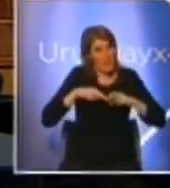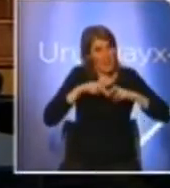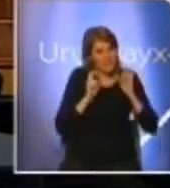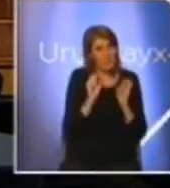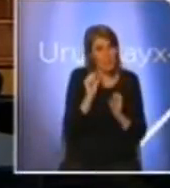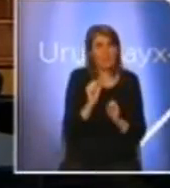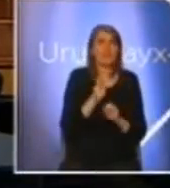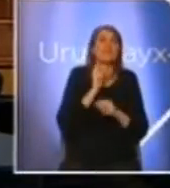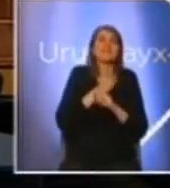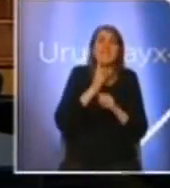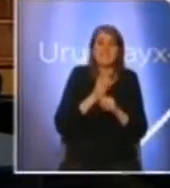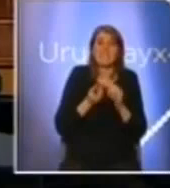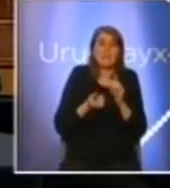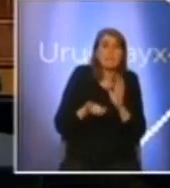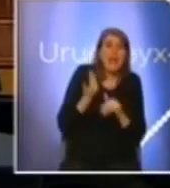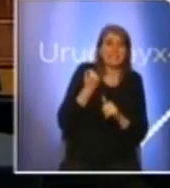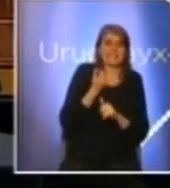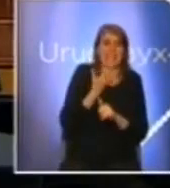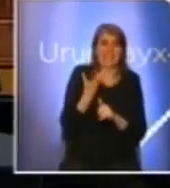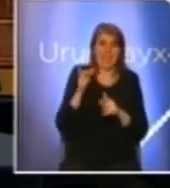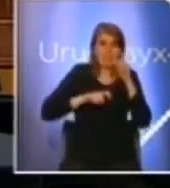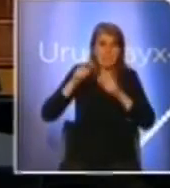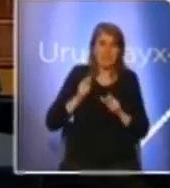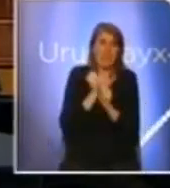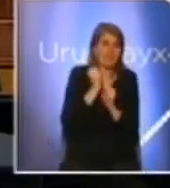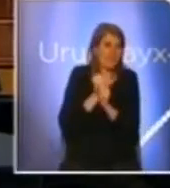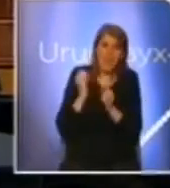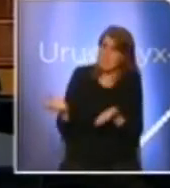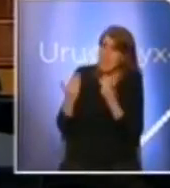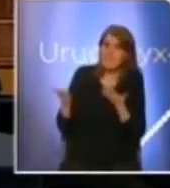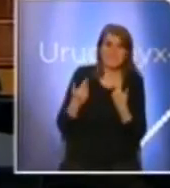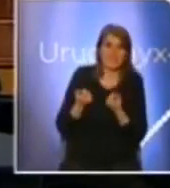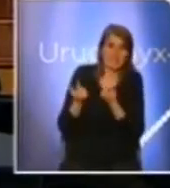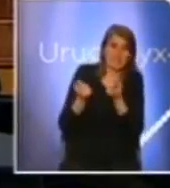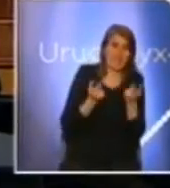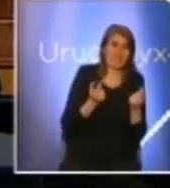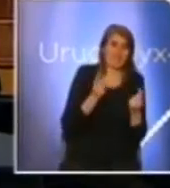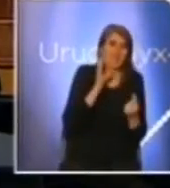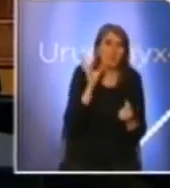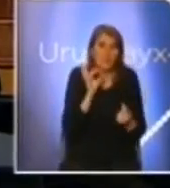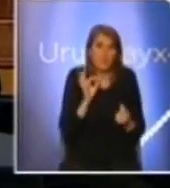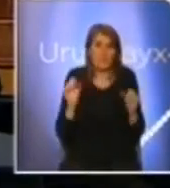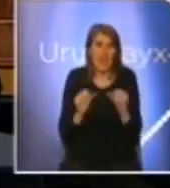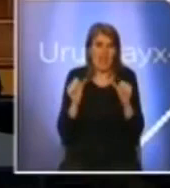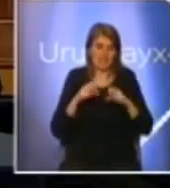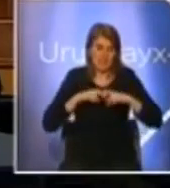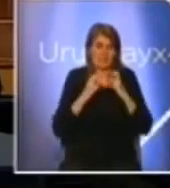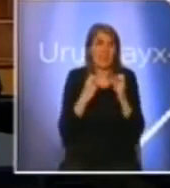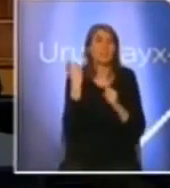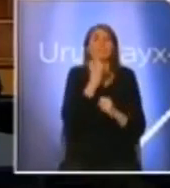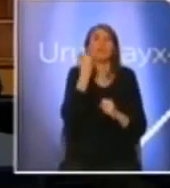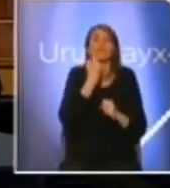es, debemos aumentar el número de científicos trabajando en el país. Y para eso es fundamental la formación